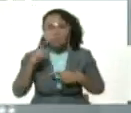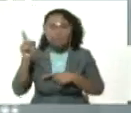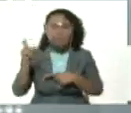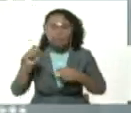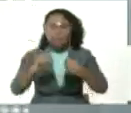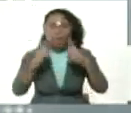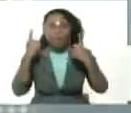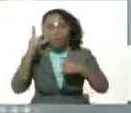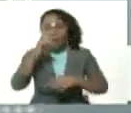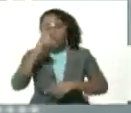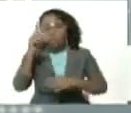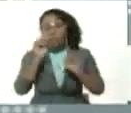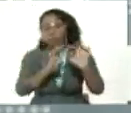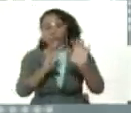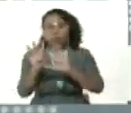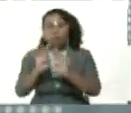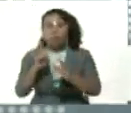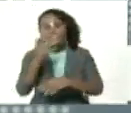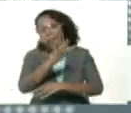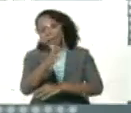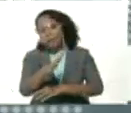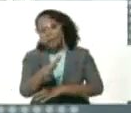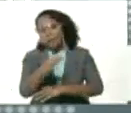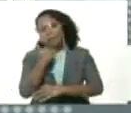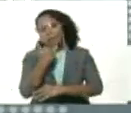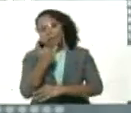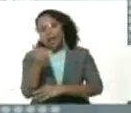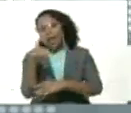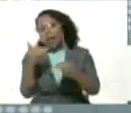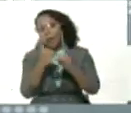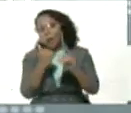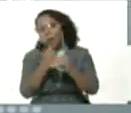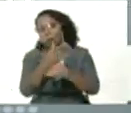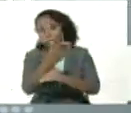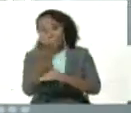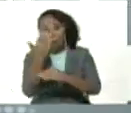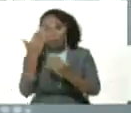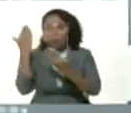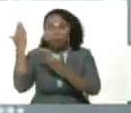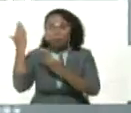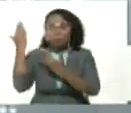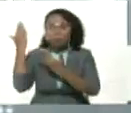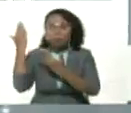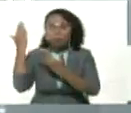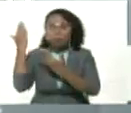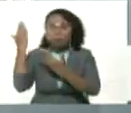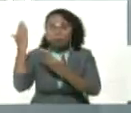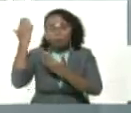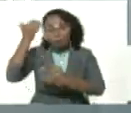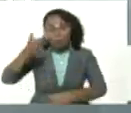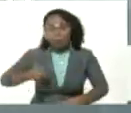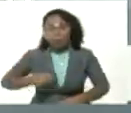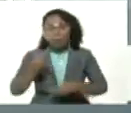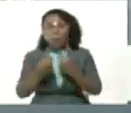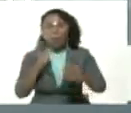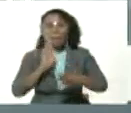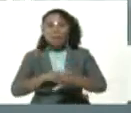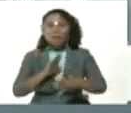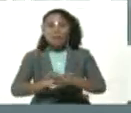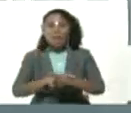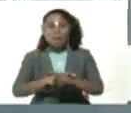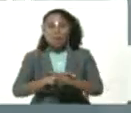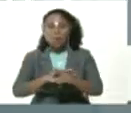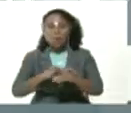año 99, parecido, casi igual. Ustedes ven las imágenes, cómo están cubiertos